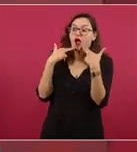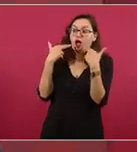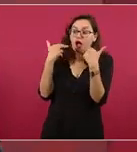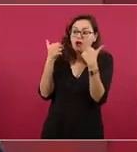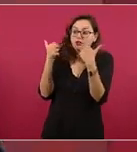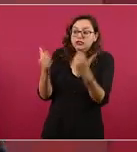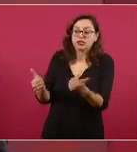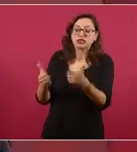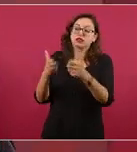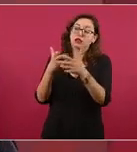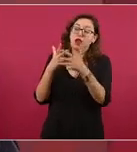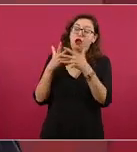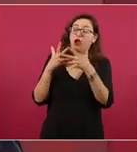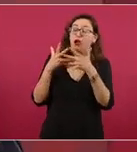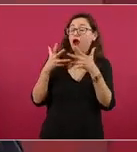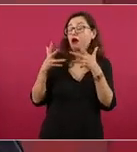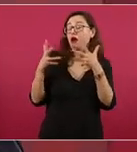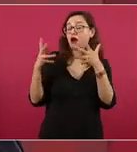haciendas coloniales,